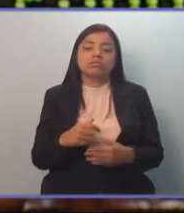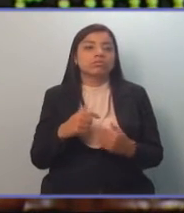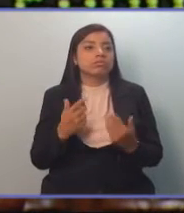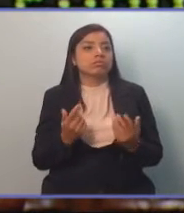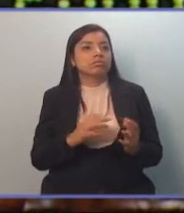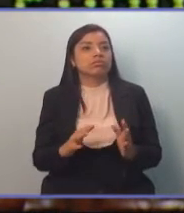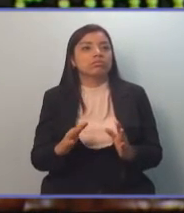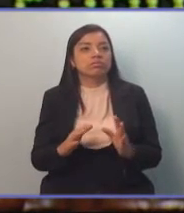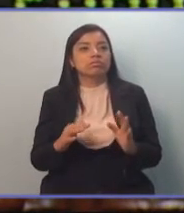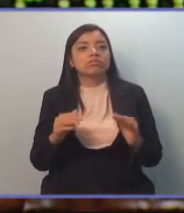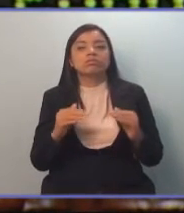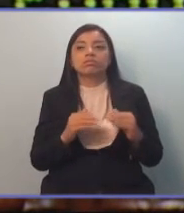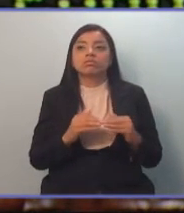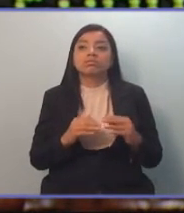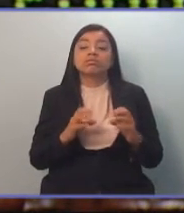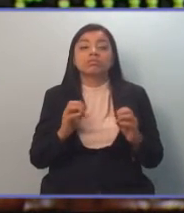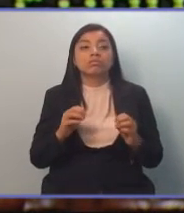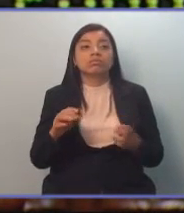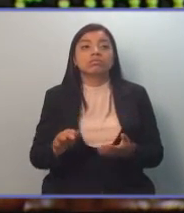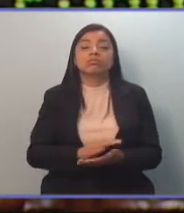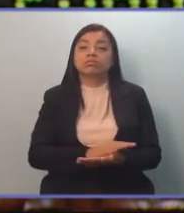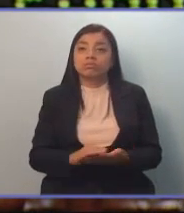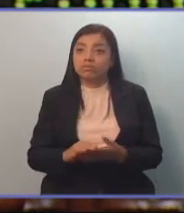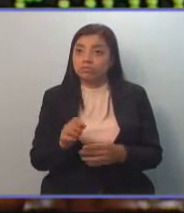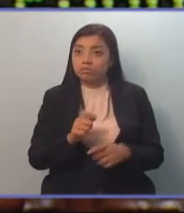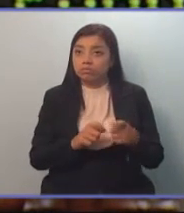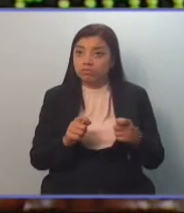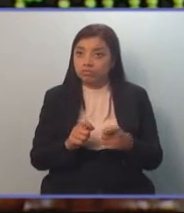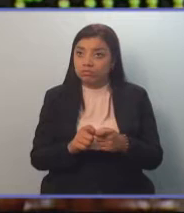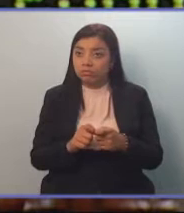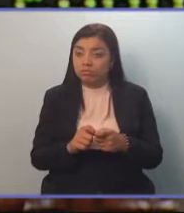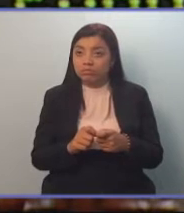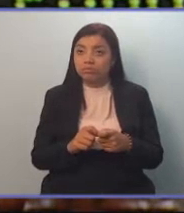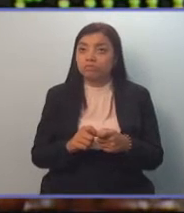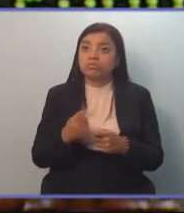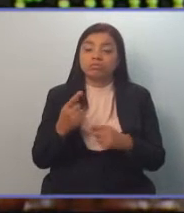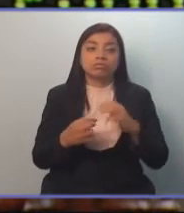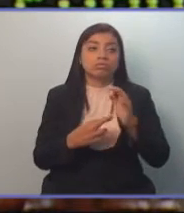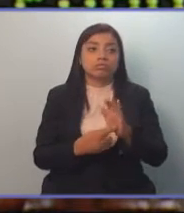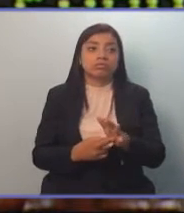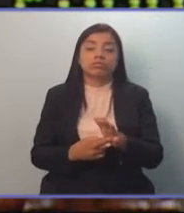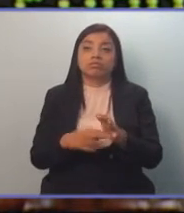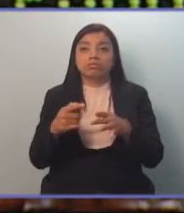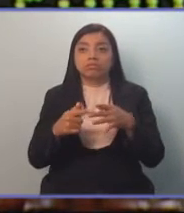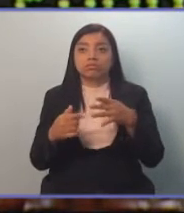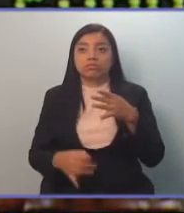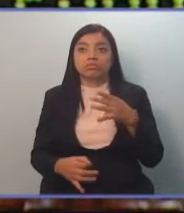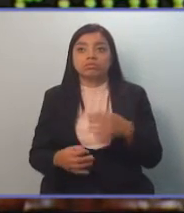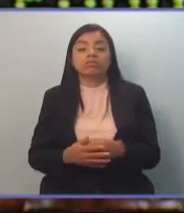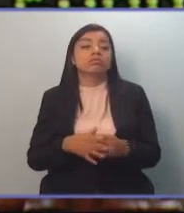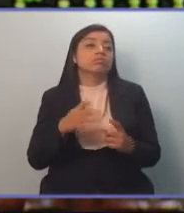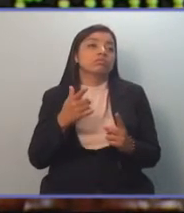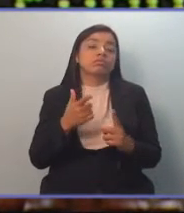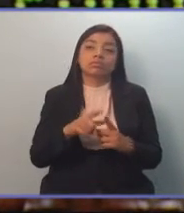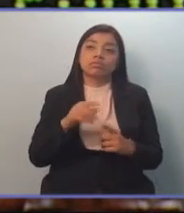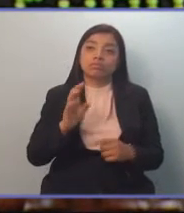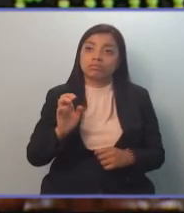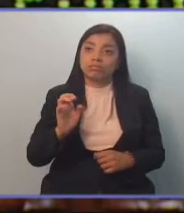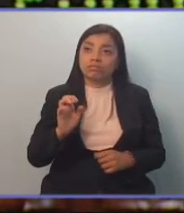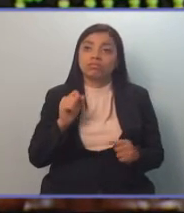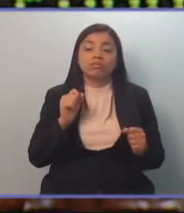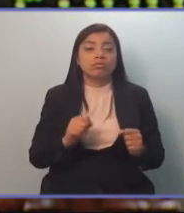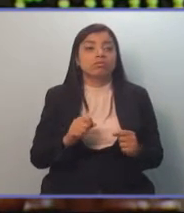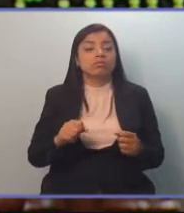residencia definitiva o fotocopia certificada por notario y representante legal. Y E.